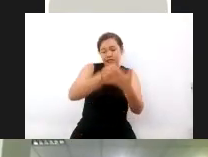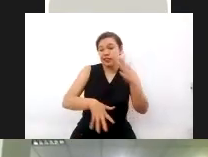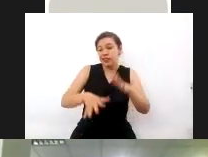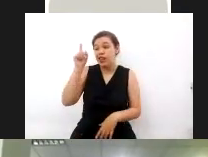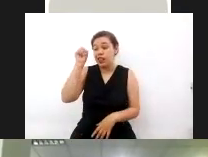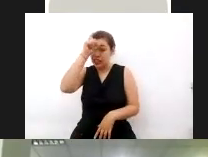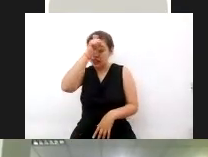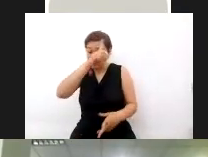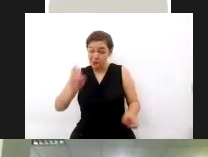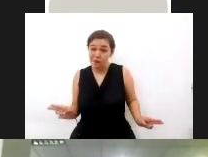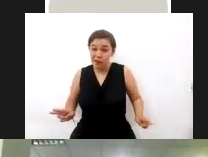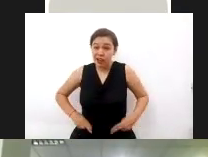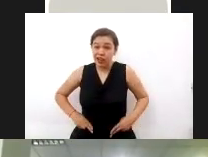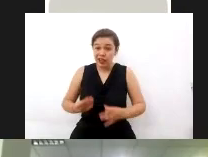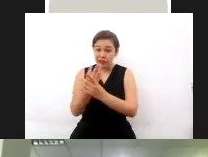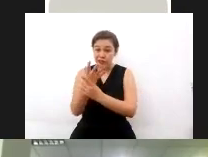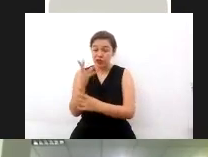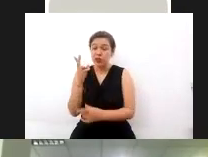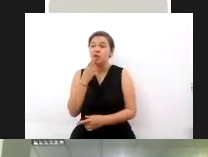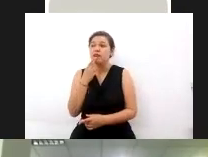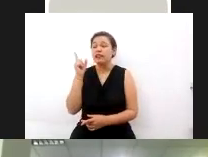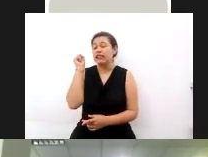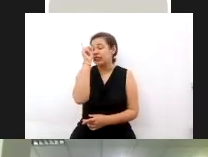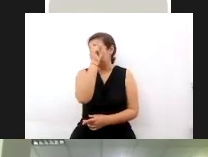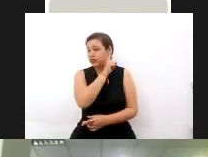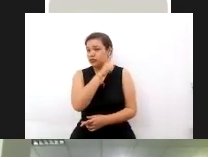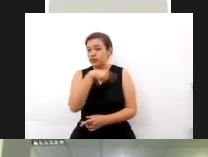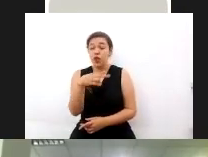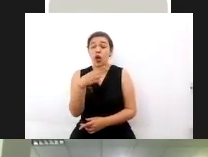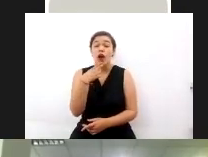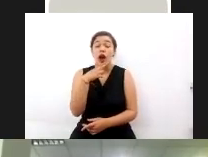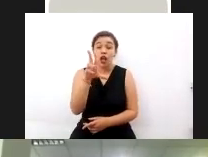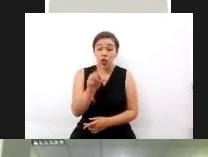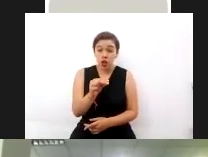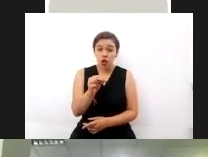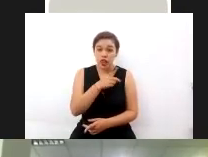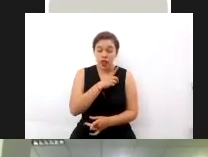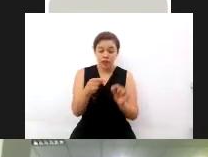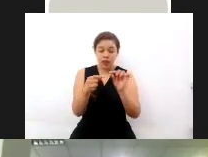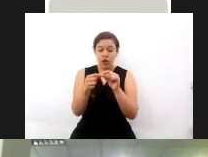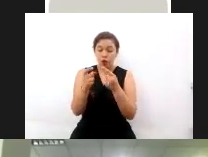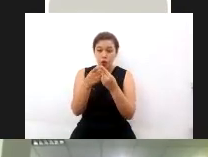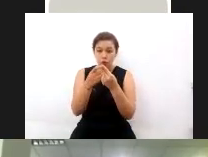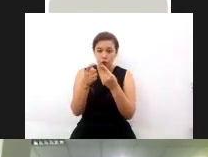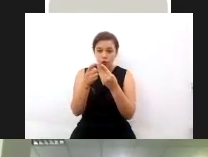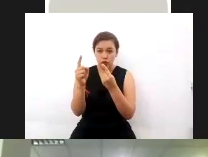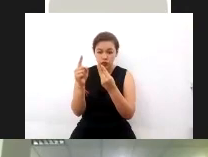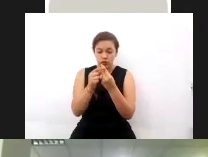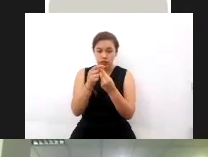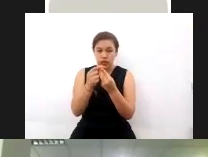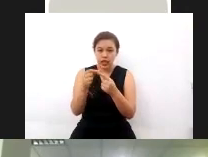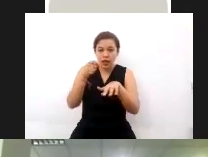cambiar pañales con guantes. Si no los van a utilizar, entonces deben de tener uñas cortas, sin